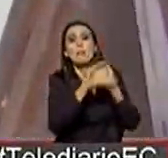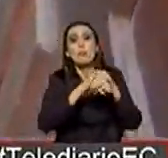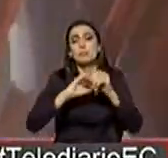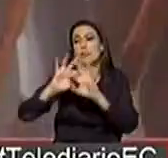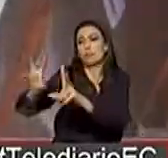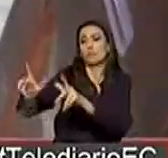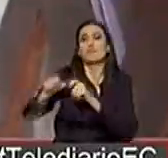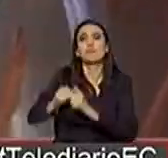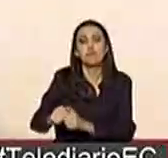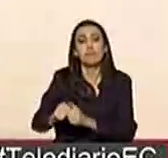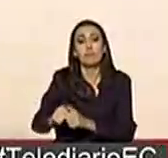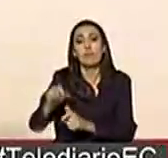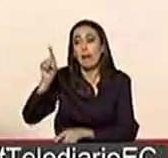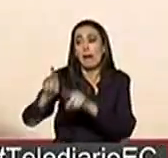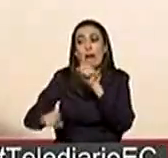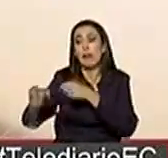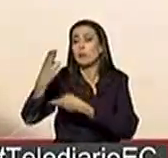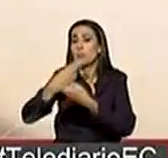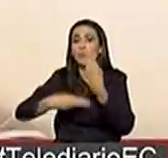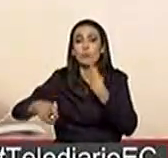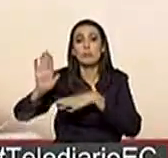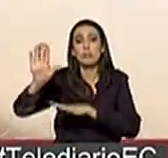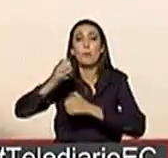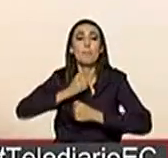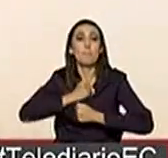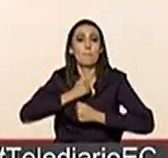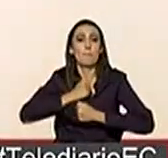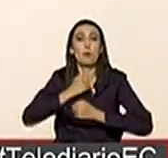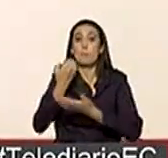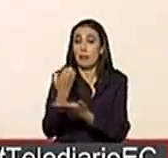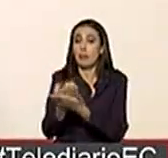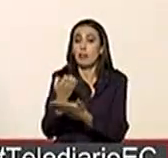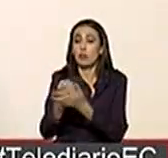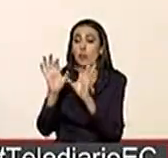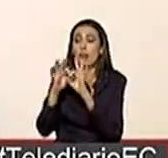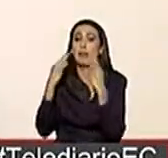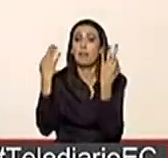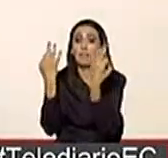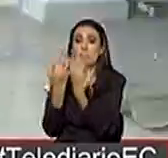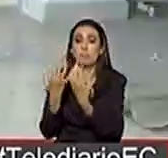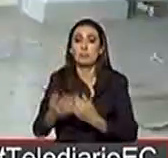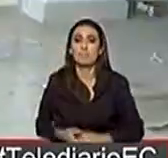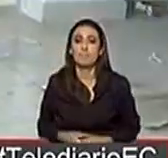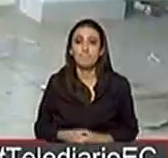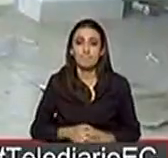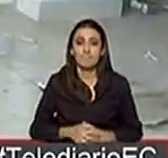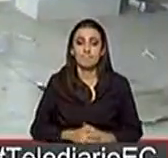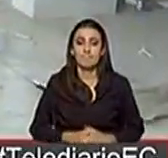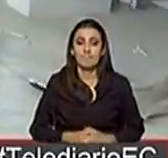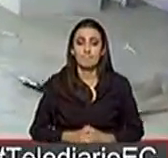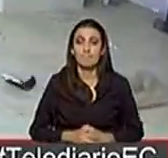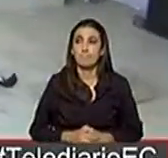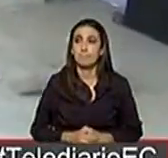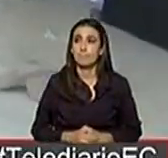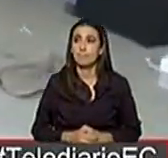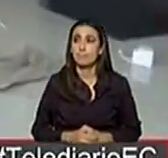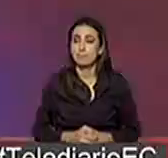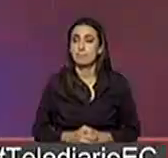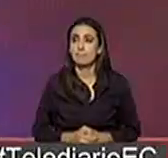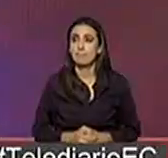causaron daños y destrozos a un patrimonio que eran fuente de ingresos para sus respectivas familias javier zeballos medios